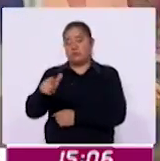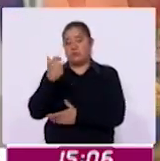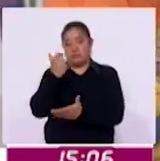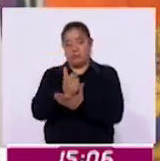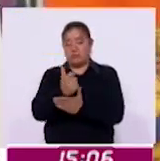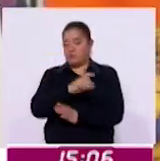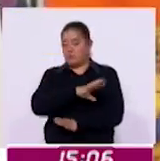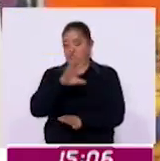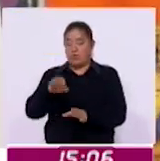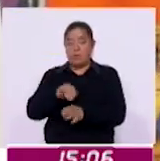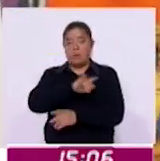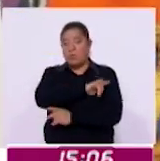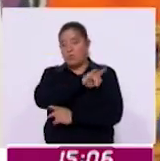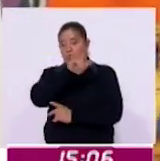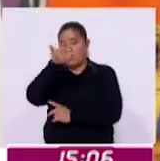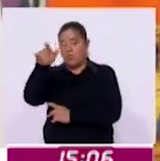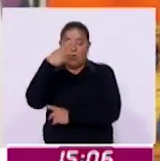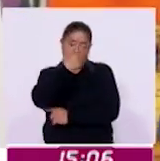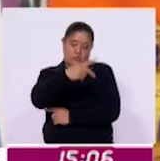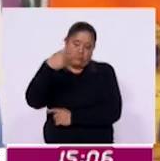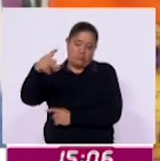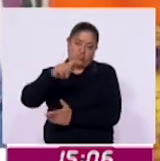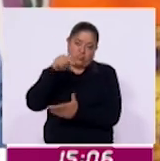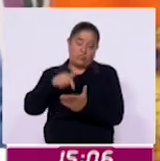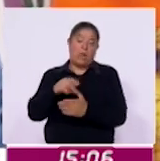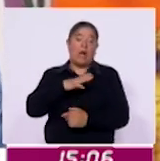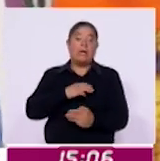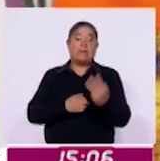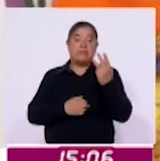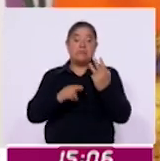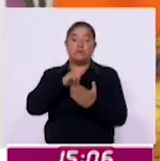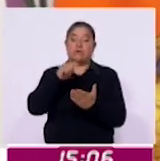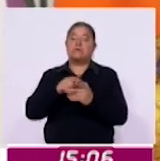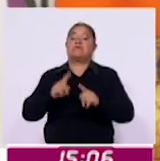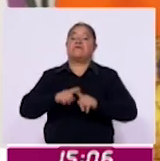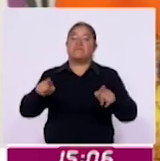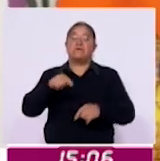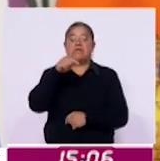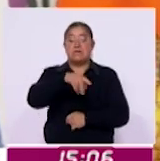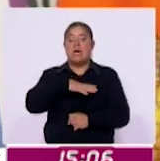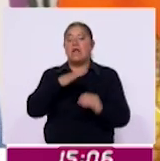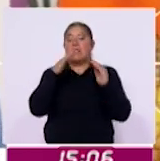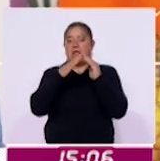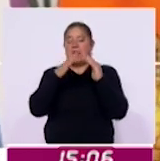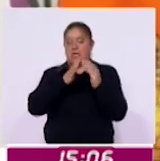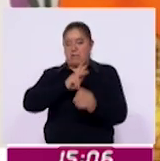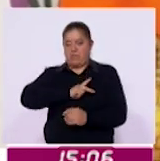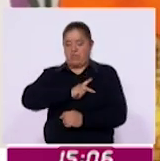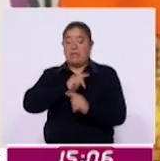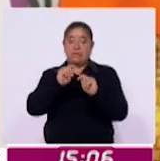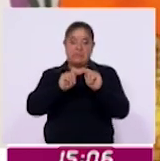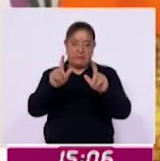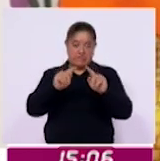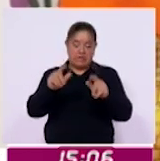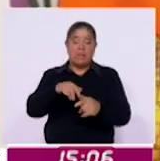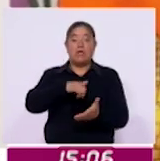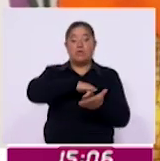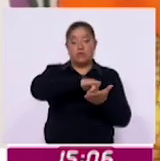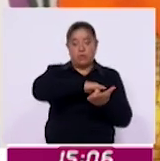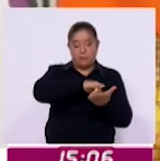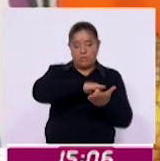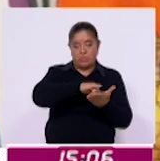total del vuelo a su destino. Tenemos tres destinos diferentes, que es donde están ubicadas nuestras casas Tlaxcala, que es Nueva